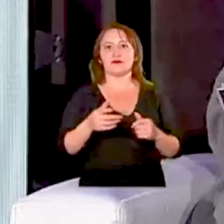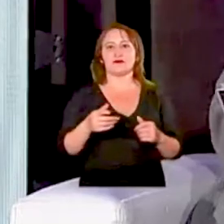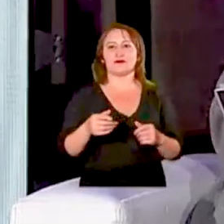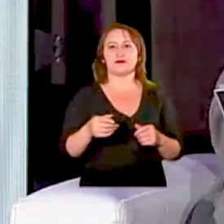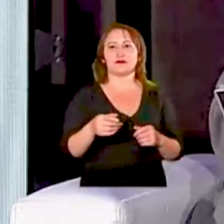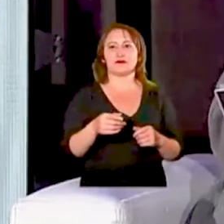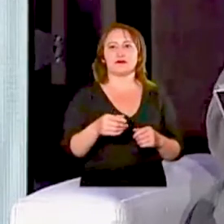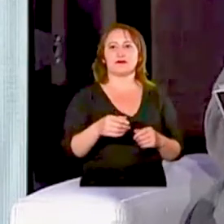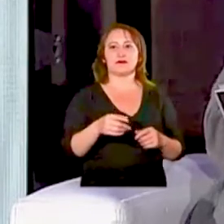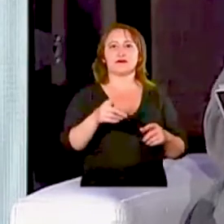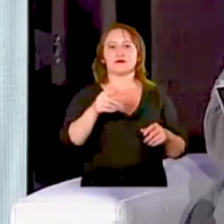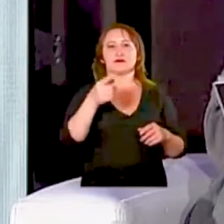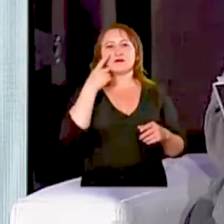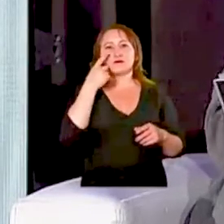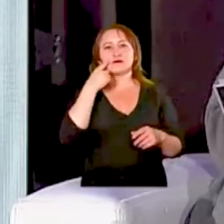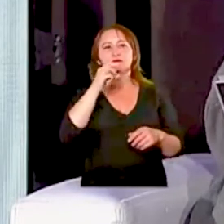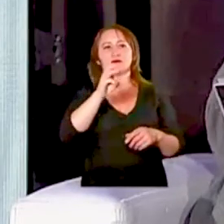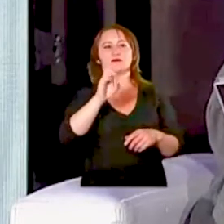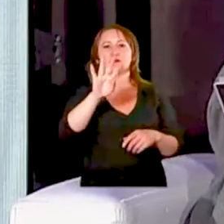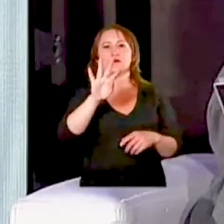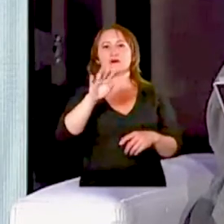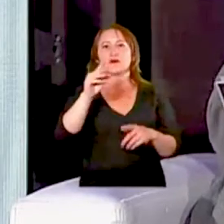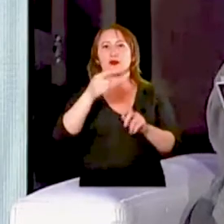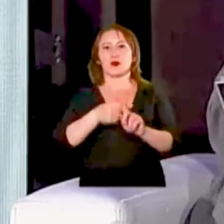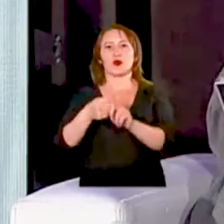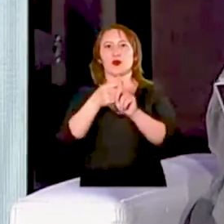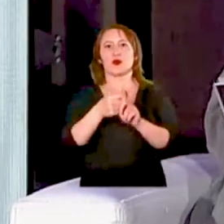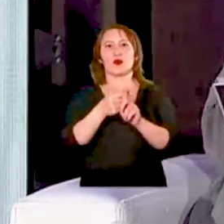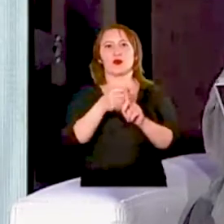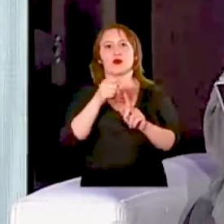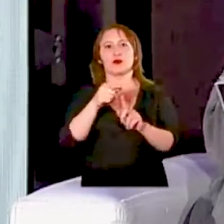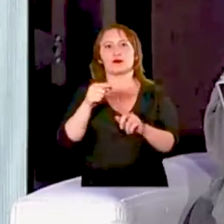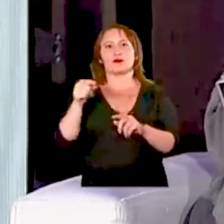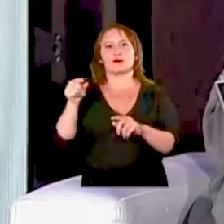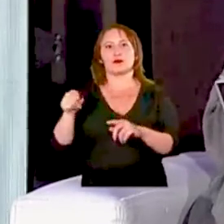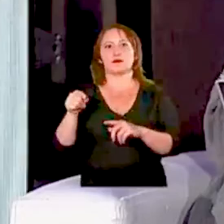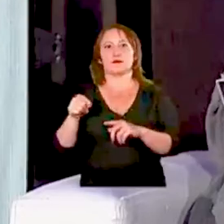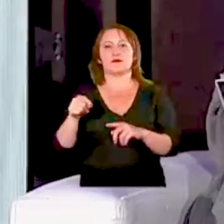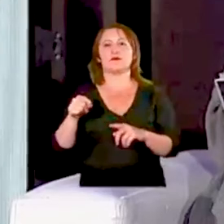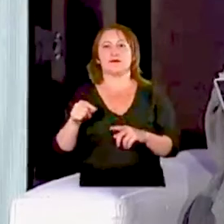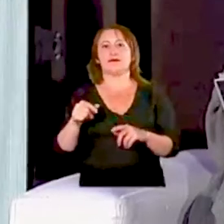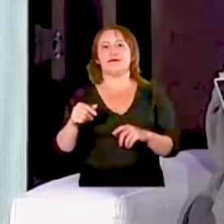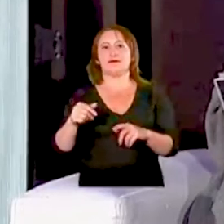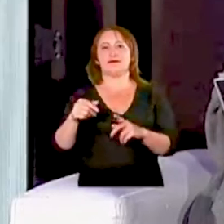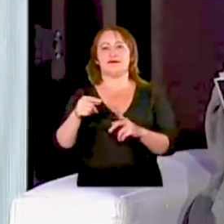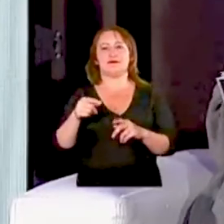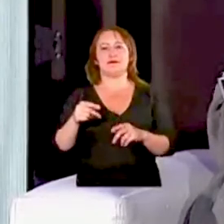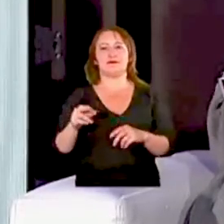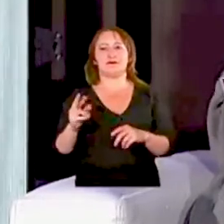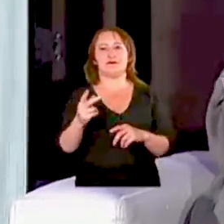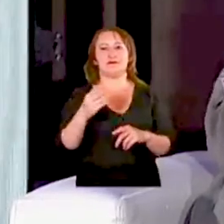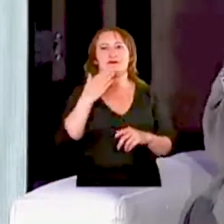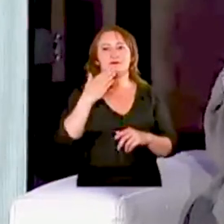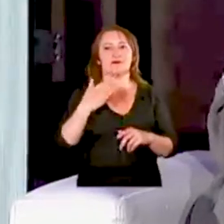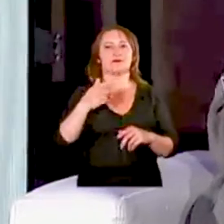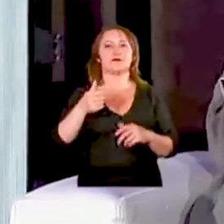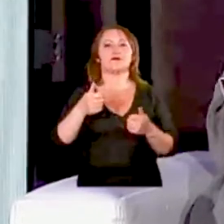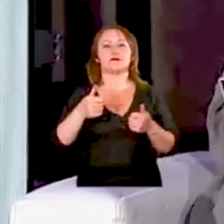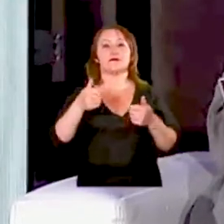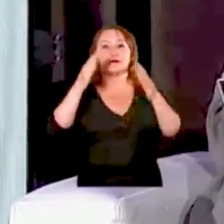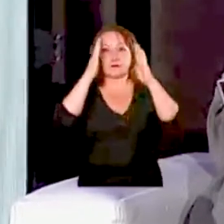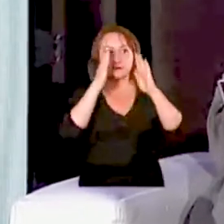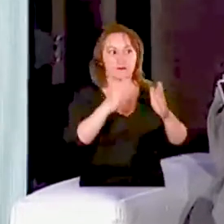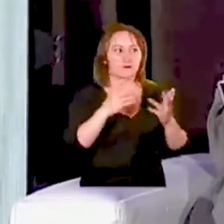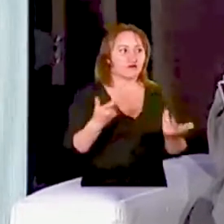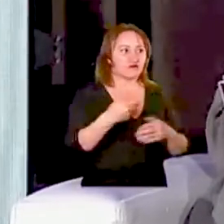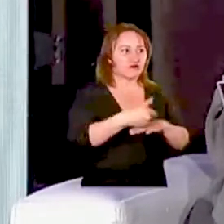nuestros 84 procuradores en territorio. Esto a su vez ha permitido llegar a la ciudadanía y abordar y atender además